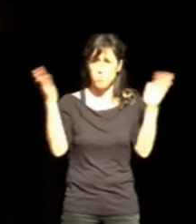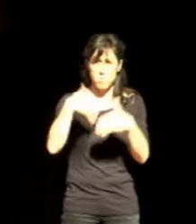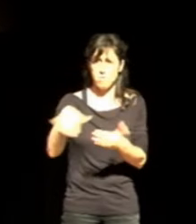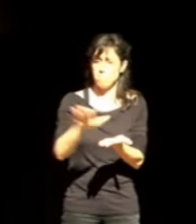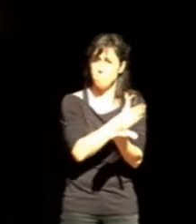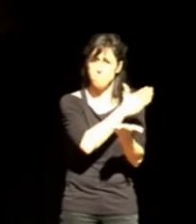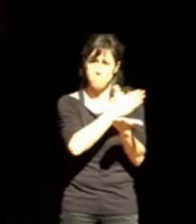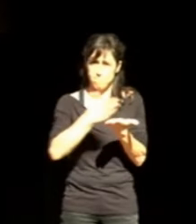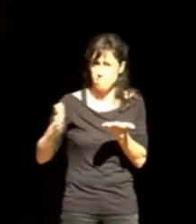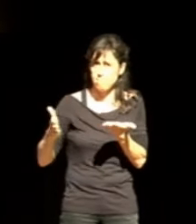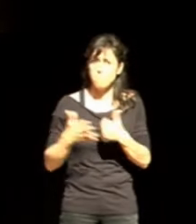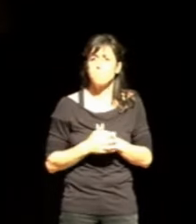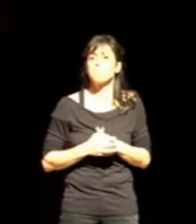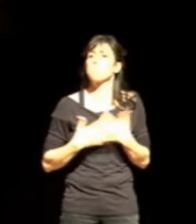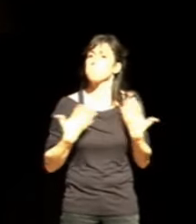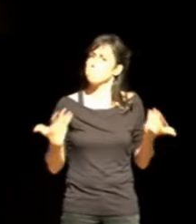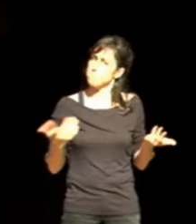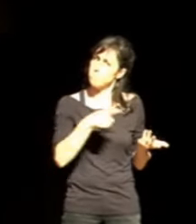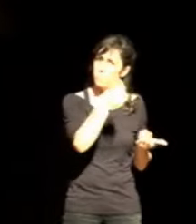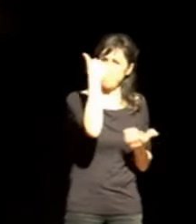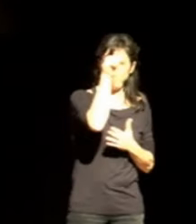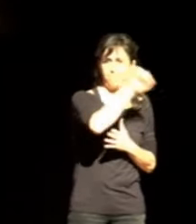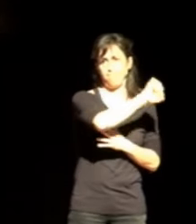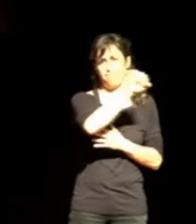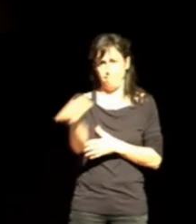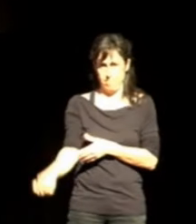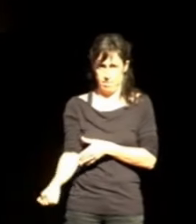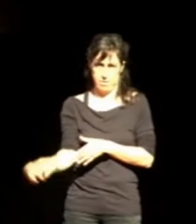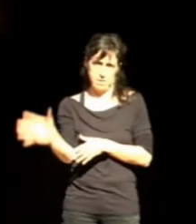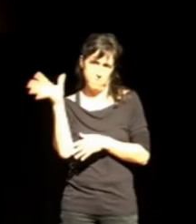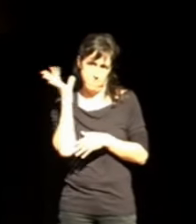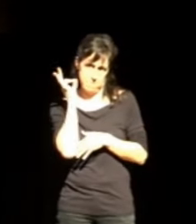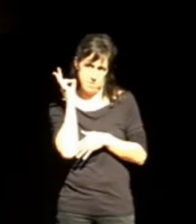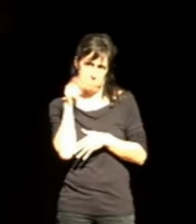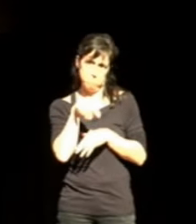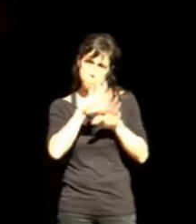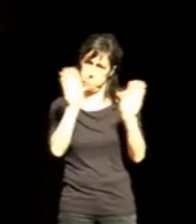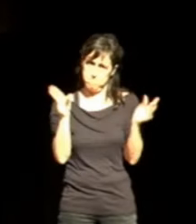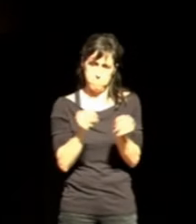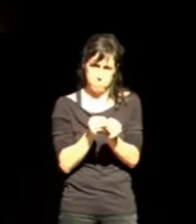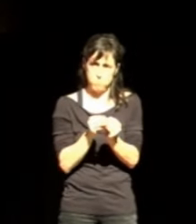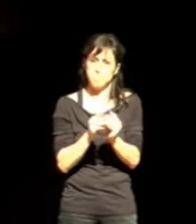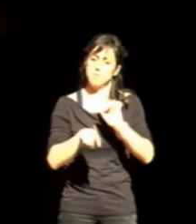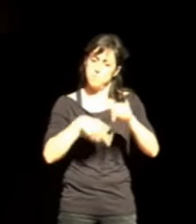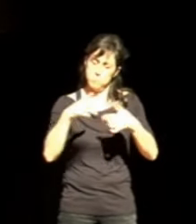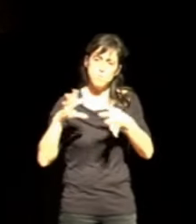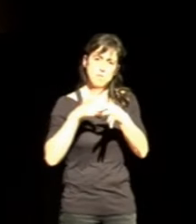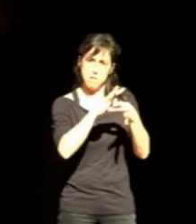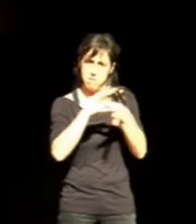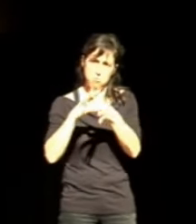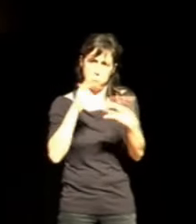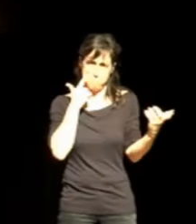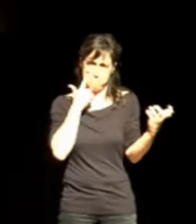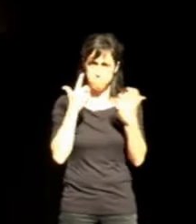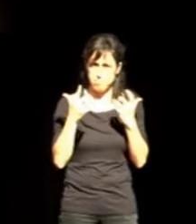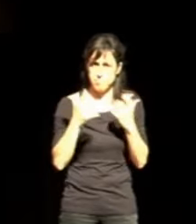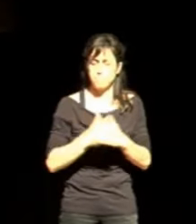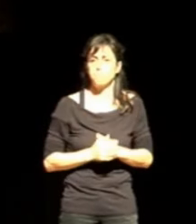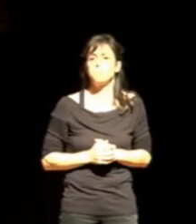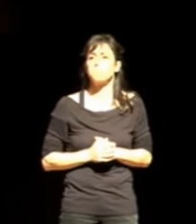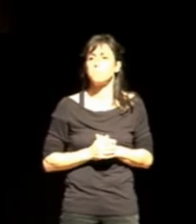incompleta, lo masculino vale más que lo femenino. Y entonces se reestructuran relaciones de poder. Entonces yo